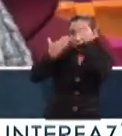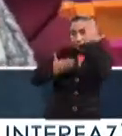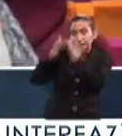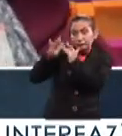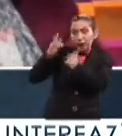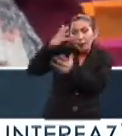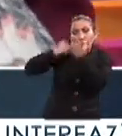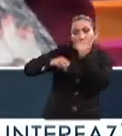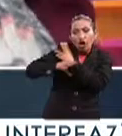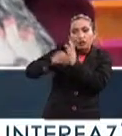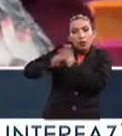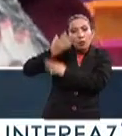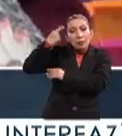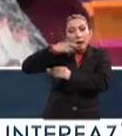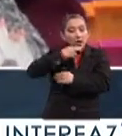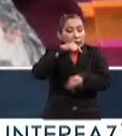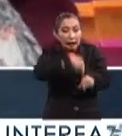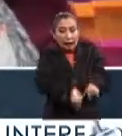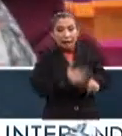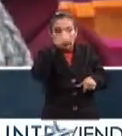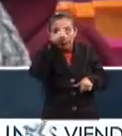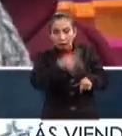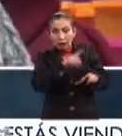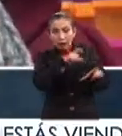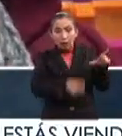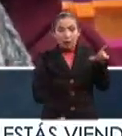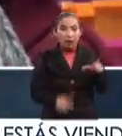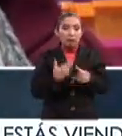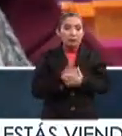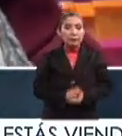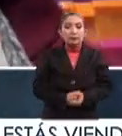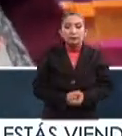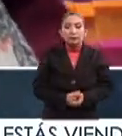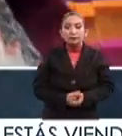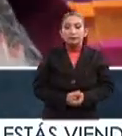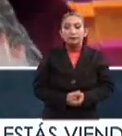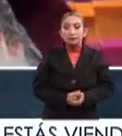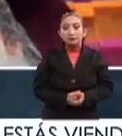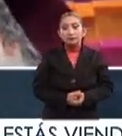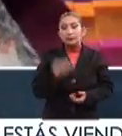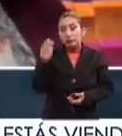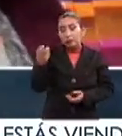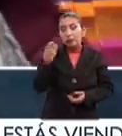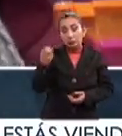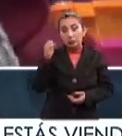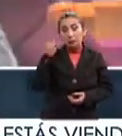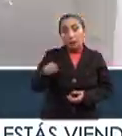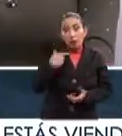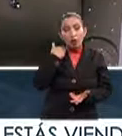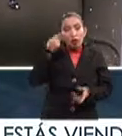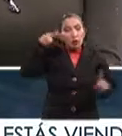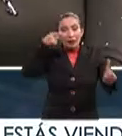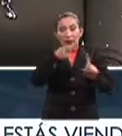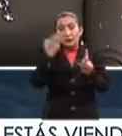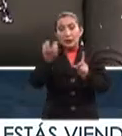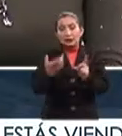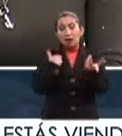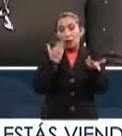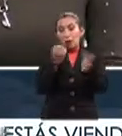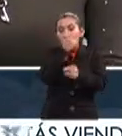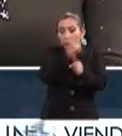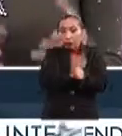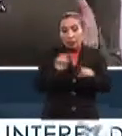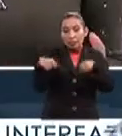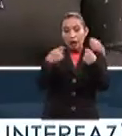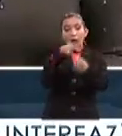porque aprendí cosas nuevas para poderlas aplicar aquí, que fueron funcionales. Este es precisamente, Linda, el objetivo de estas